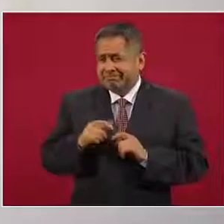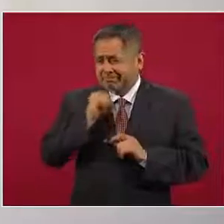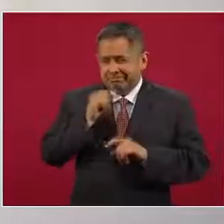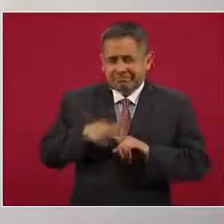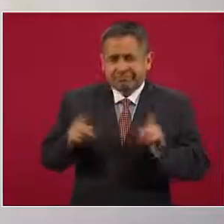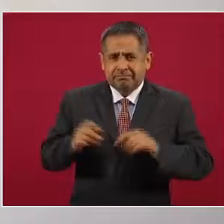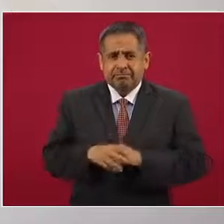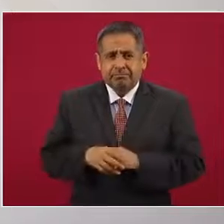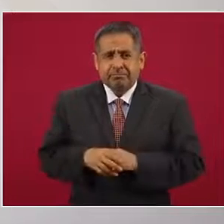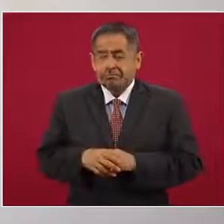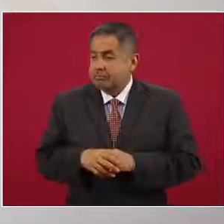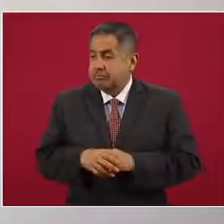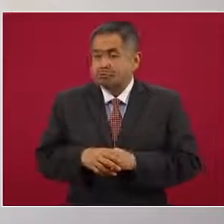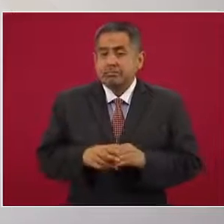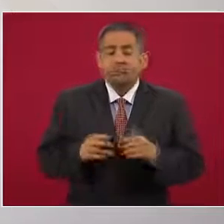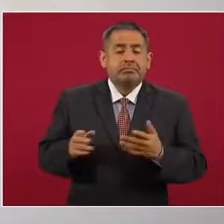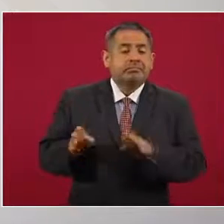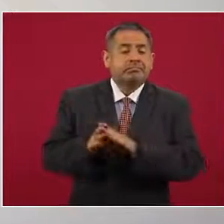se llevaba